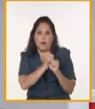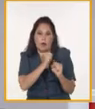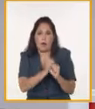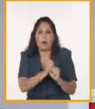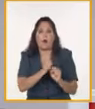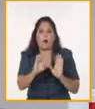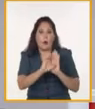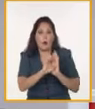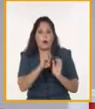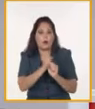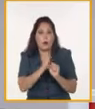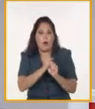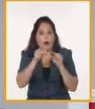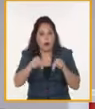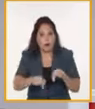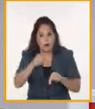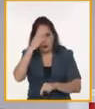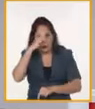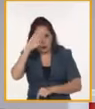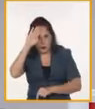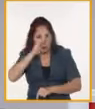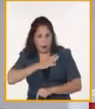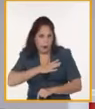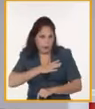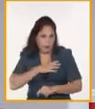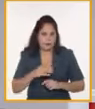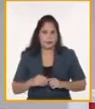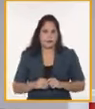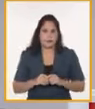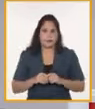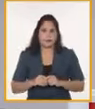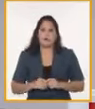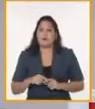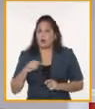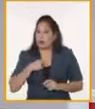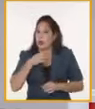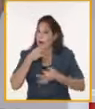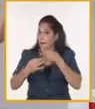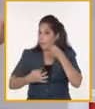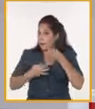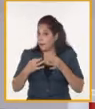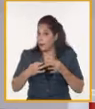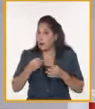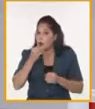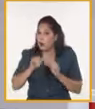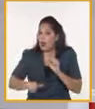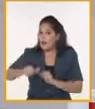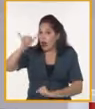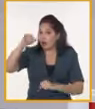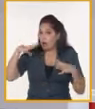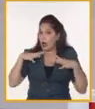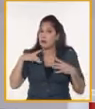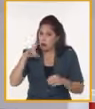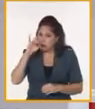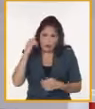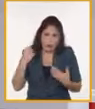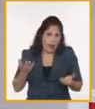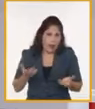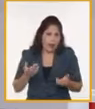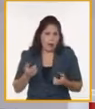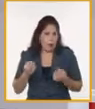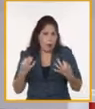país está trabajando eso no quiere decir para nada y también quiero llamar la atención que usted no pueda salir del país de vacaciones por asuntos